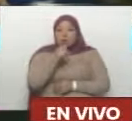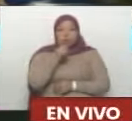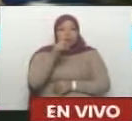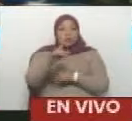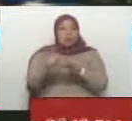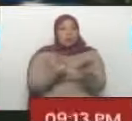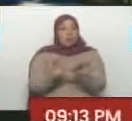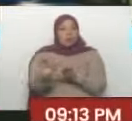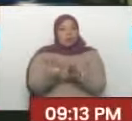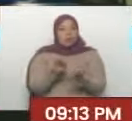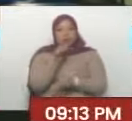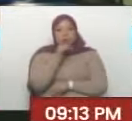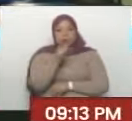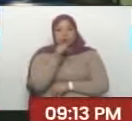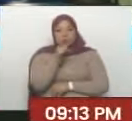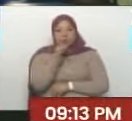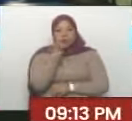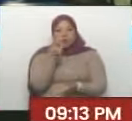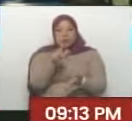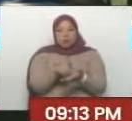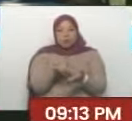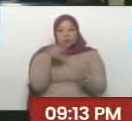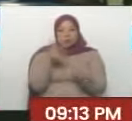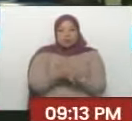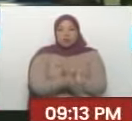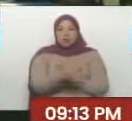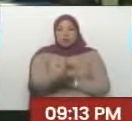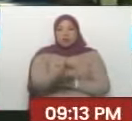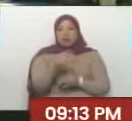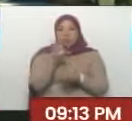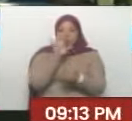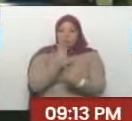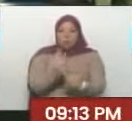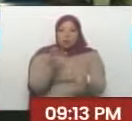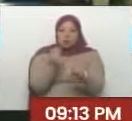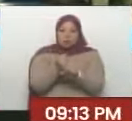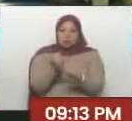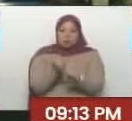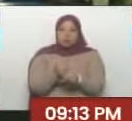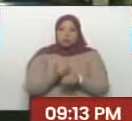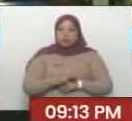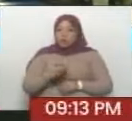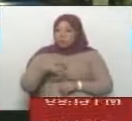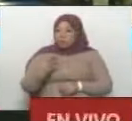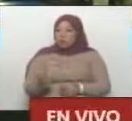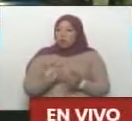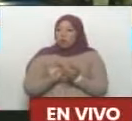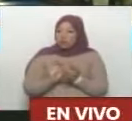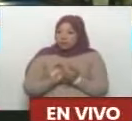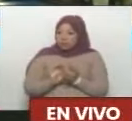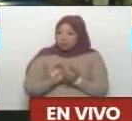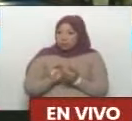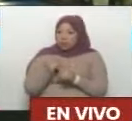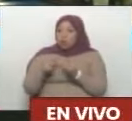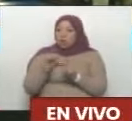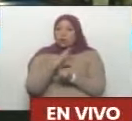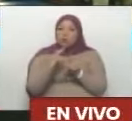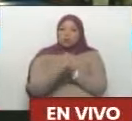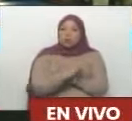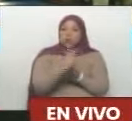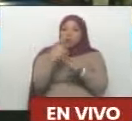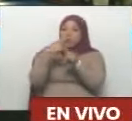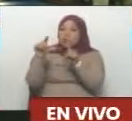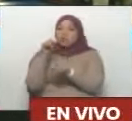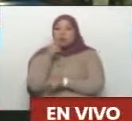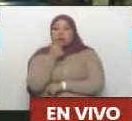vayan preparándose. ¿Qué van a mostrar? ¿Cómo lo van a mostrar? Para poder conectar con otras culturas, con